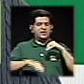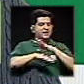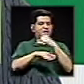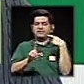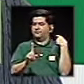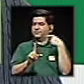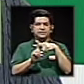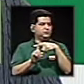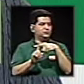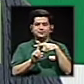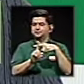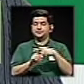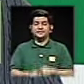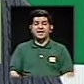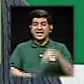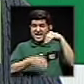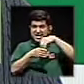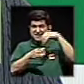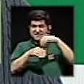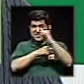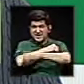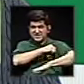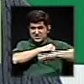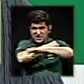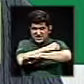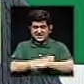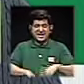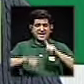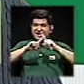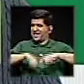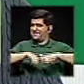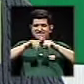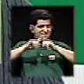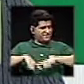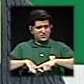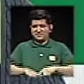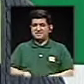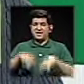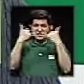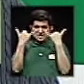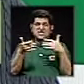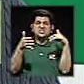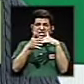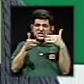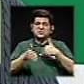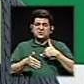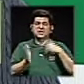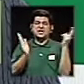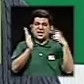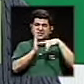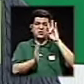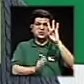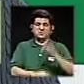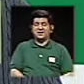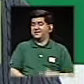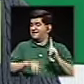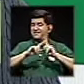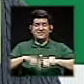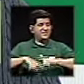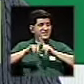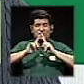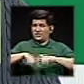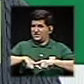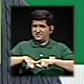positivo la inversión extranjera en general no depende y eso ya habían estudios en el 2007 no depende